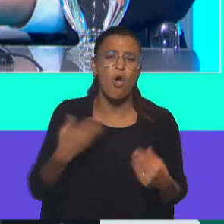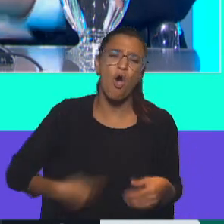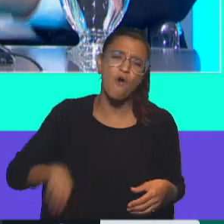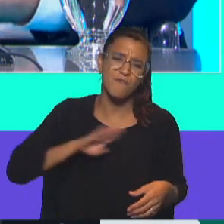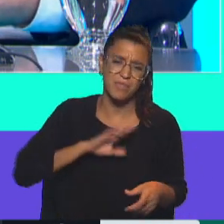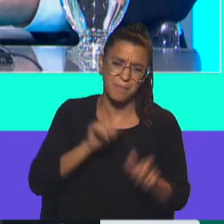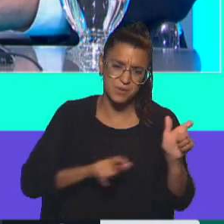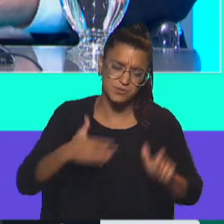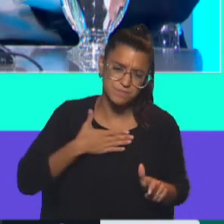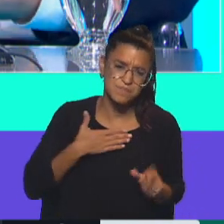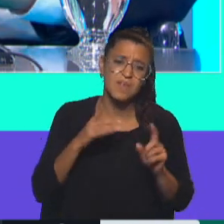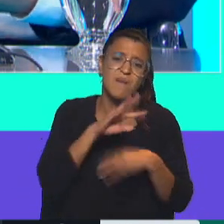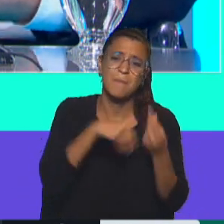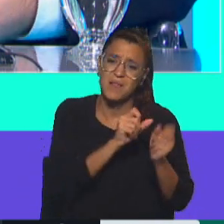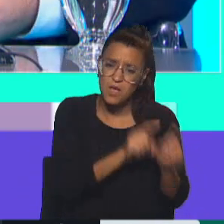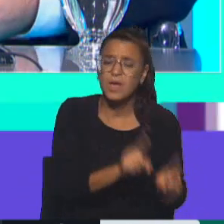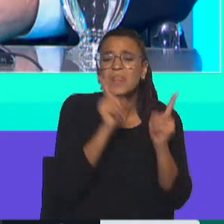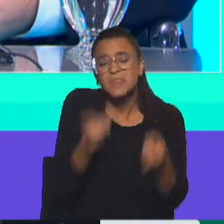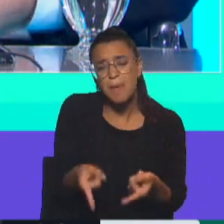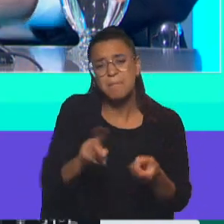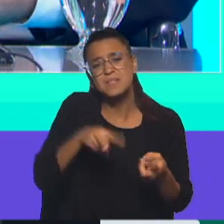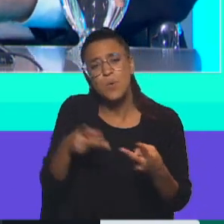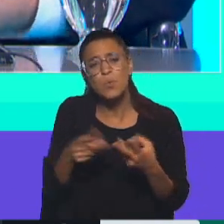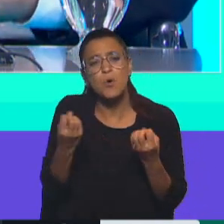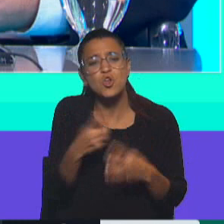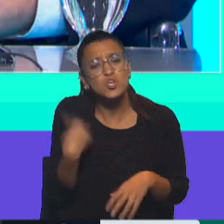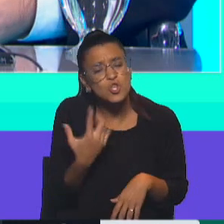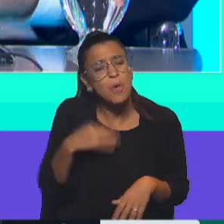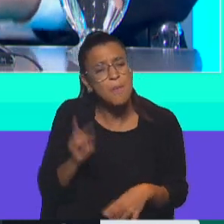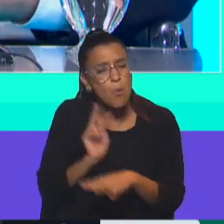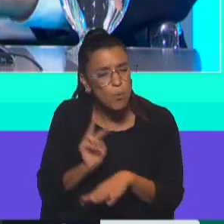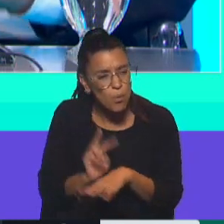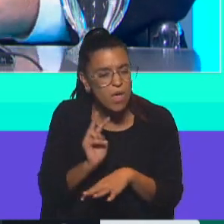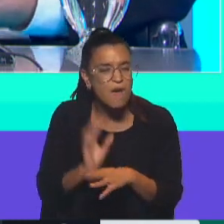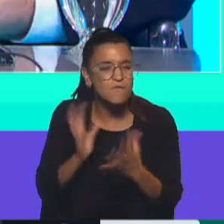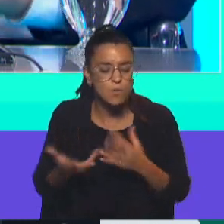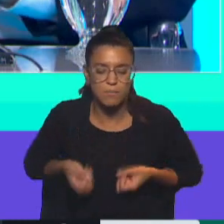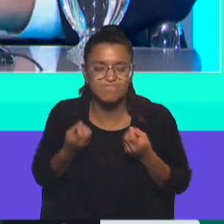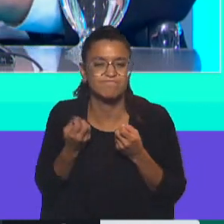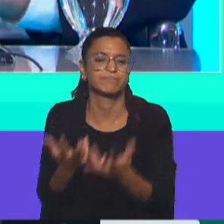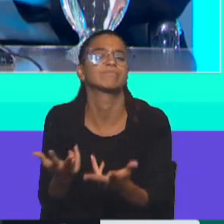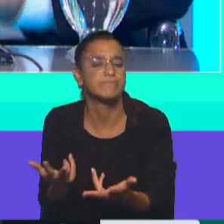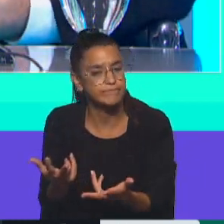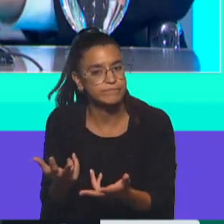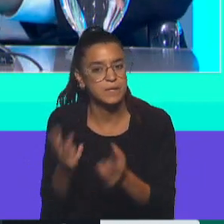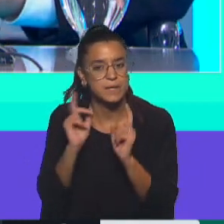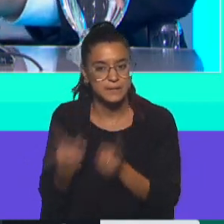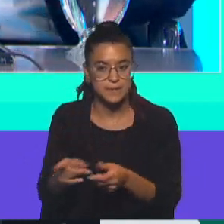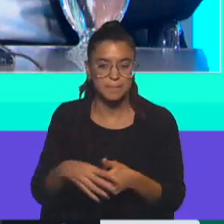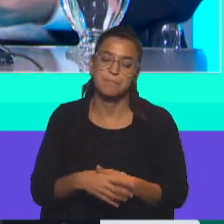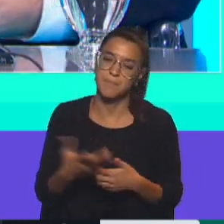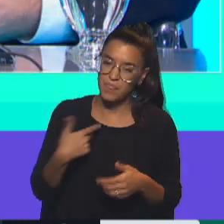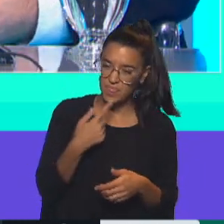las víctimas y a sus familiares, pero en segundo lugar, porque debemos ser cuidadosos a la hora de expresarnos y a la hora